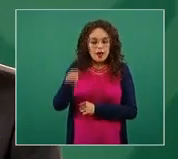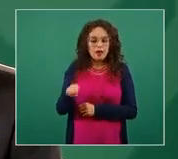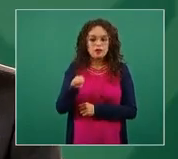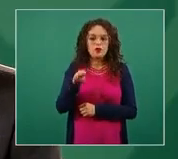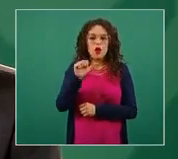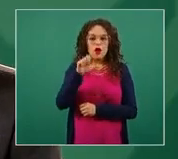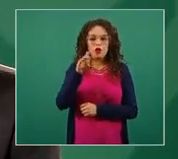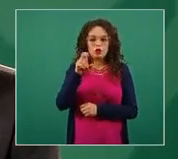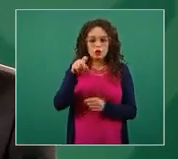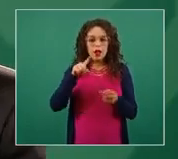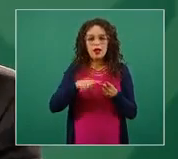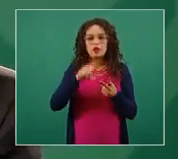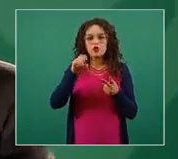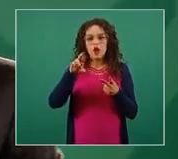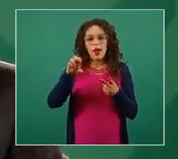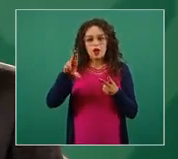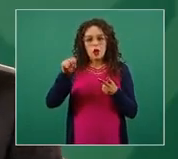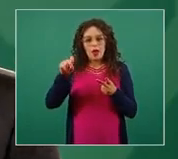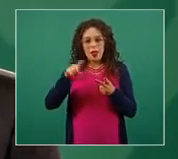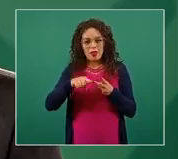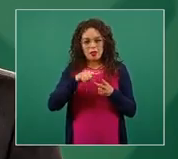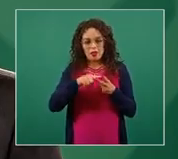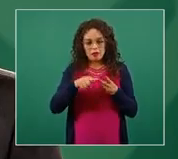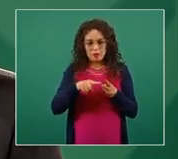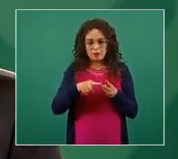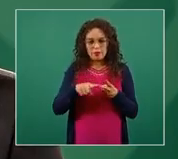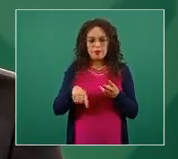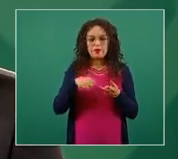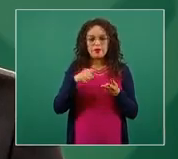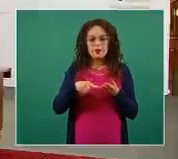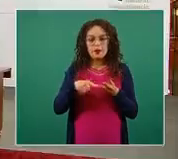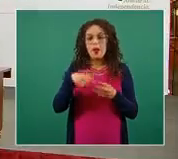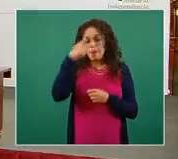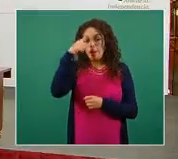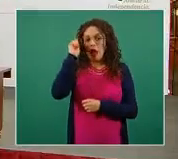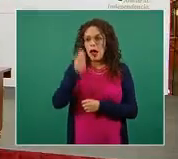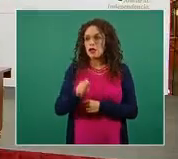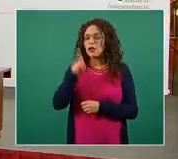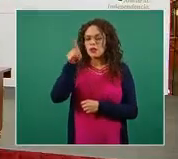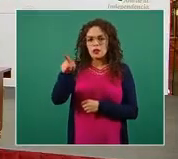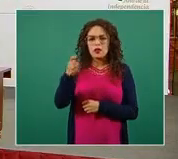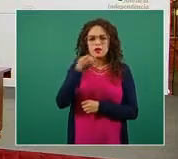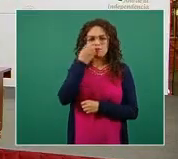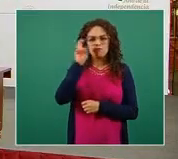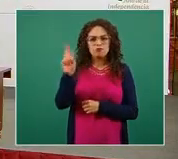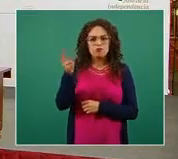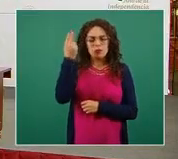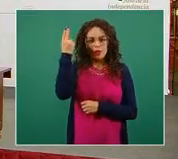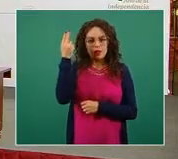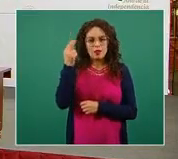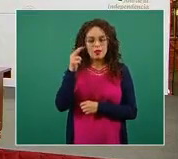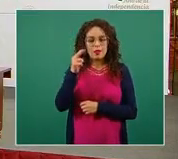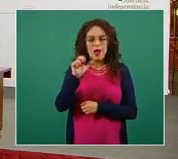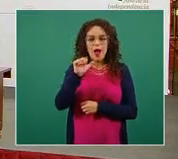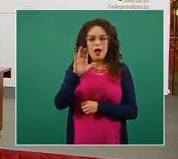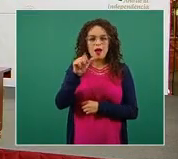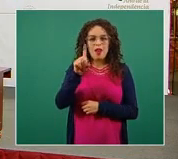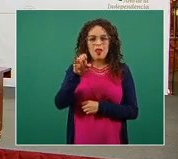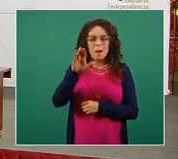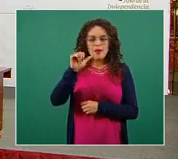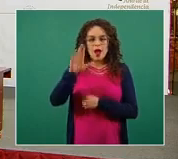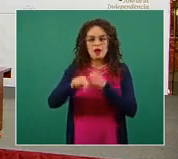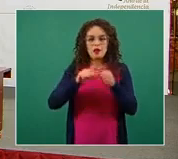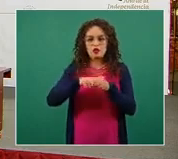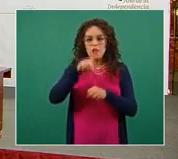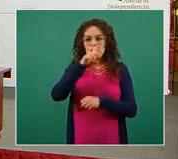Juan Ferrer como ponentes en la Academia Nacional de Medicina. Nos invitó otro de mis maestros,